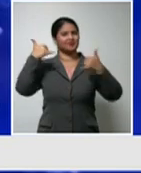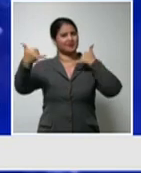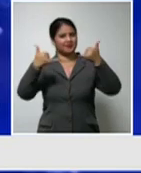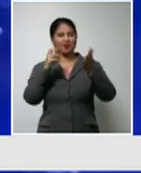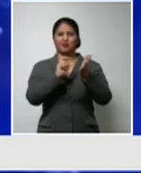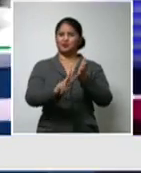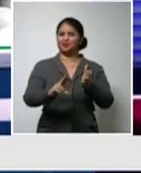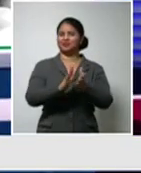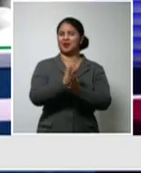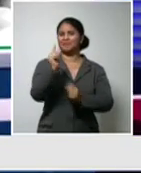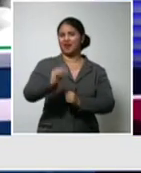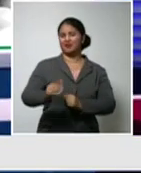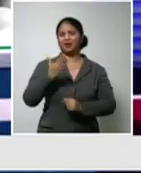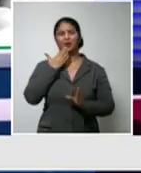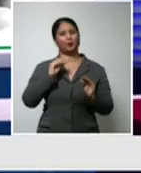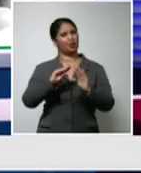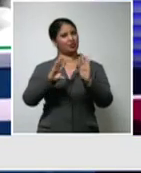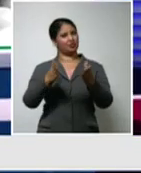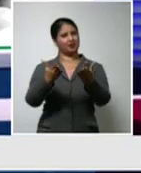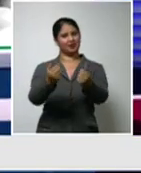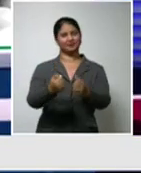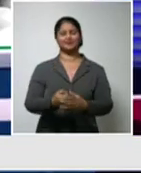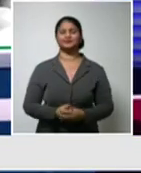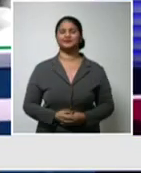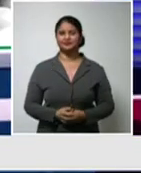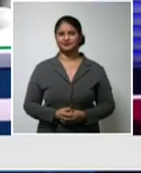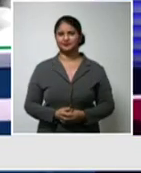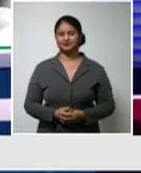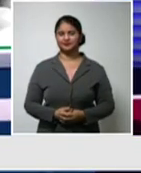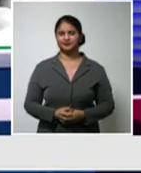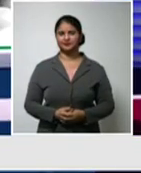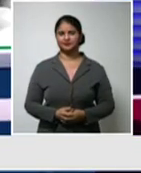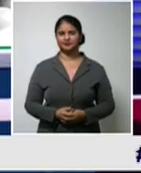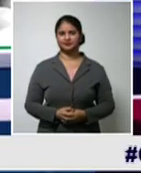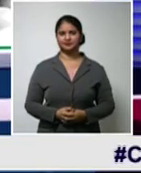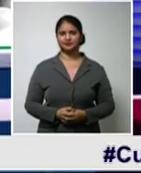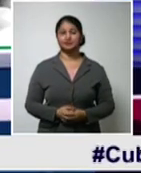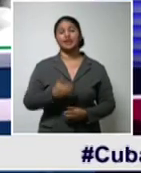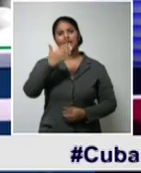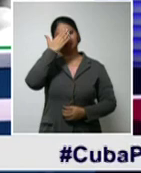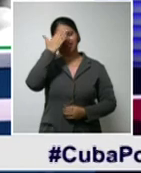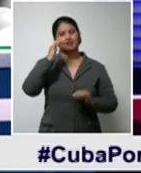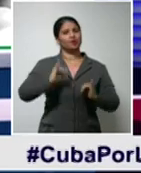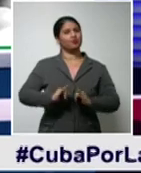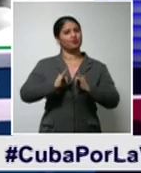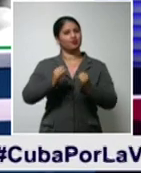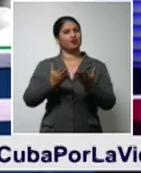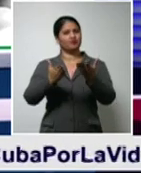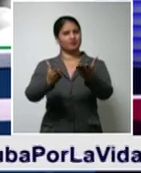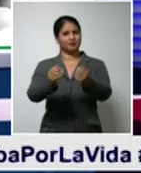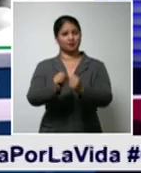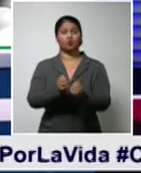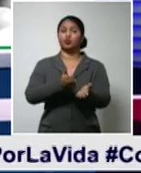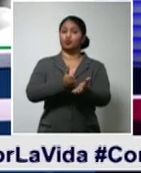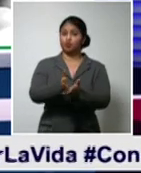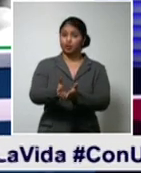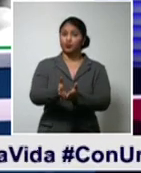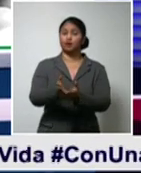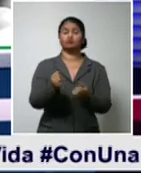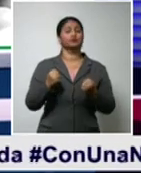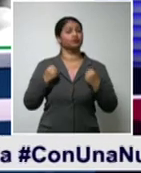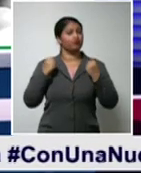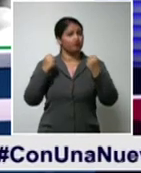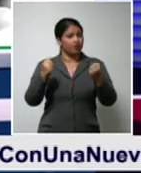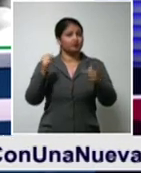de Mayabeque. Gracias, Lianne, un contacto que agradecemos muchísimo. Continúa trabajándose muy fuerte en esta provincia